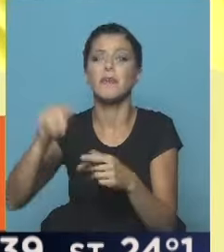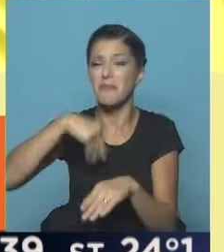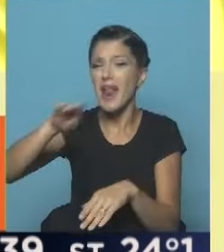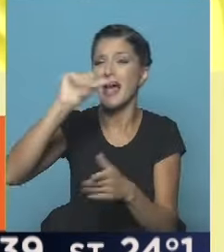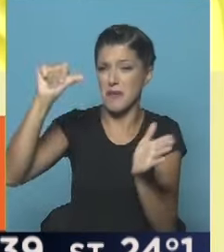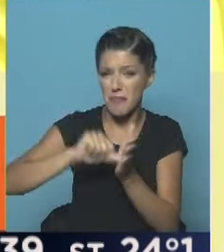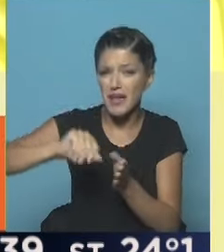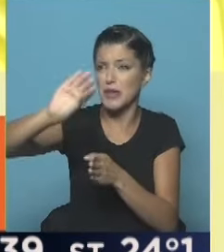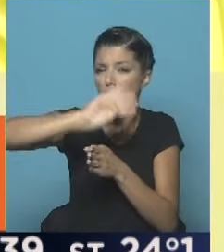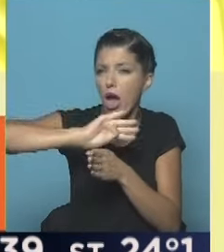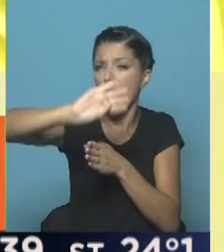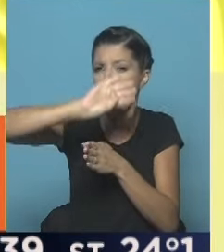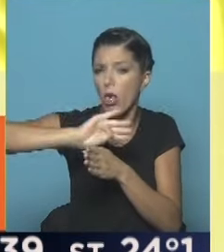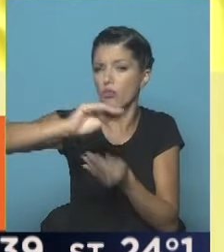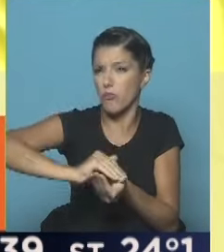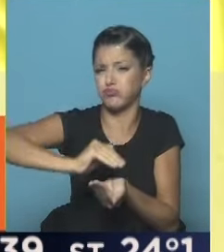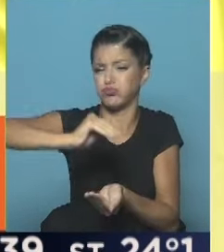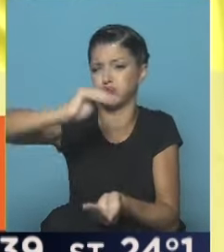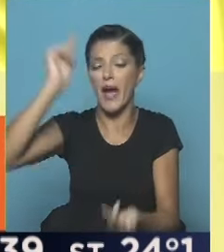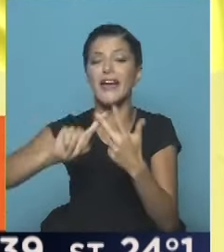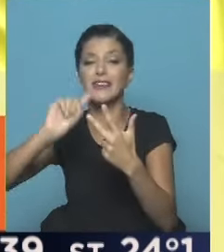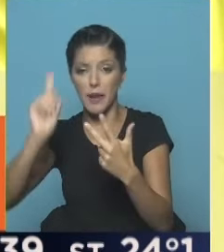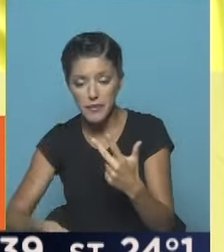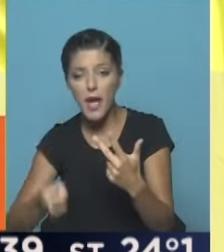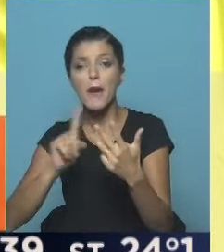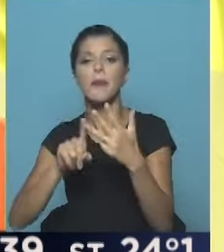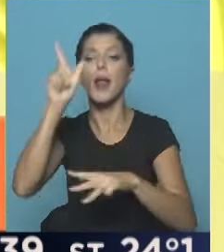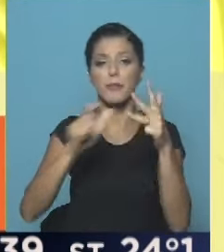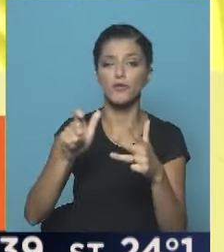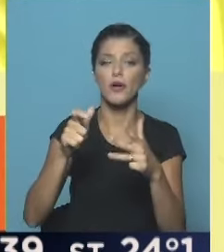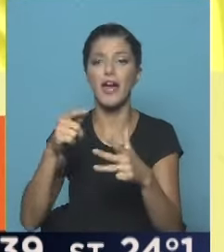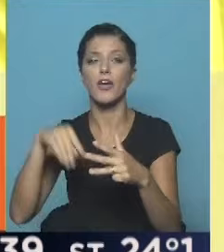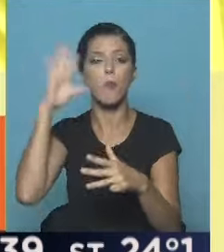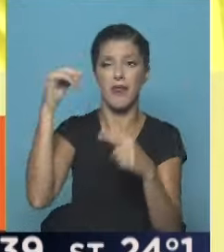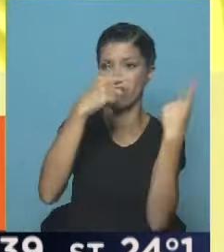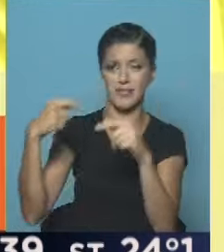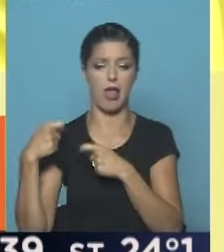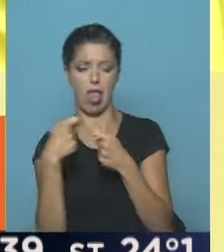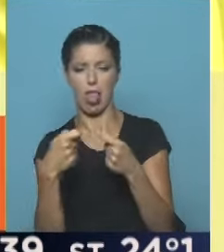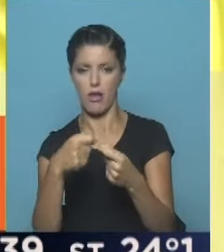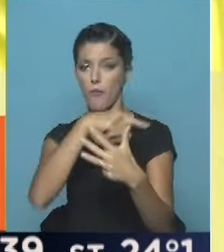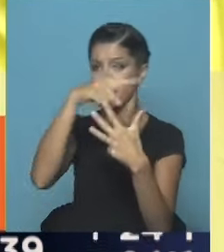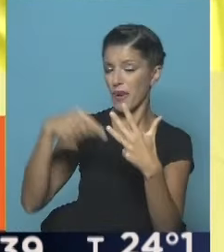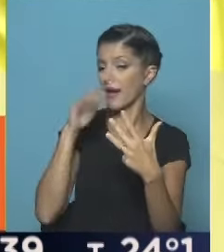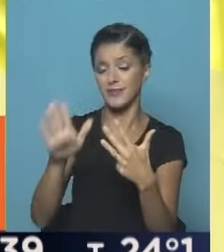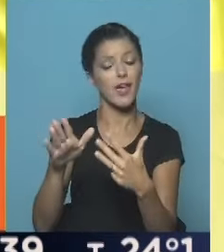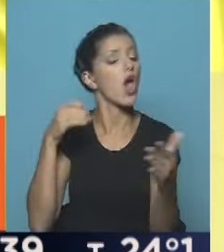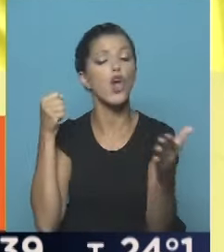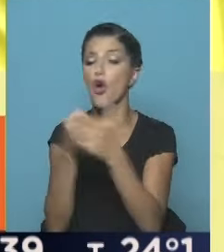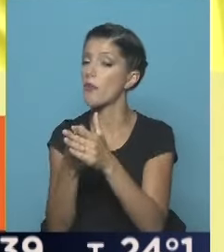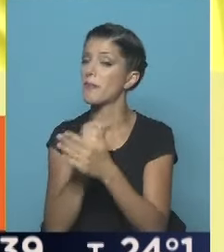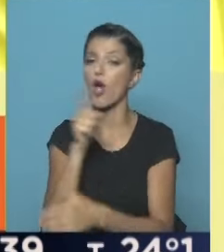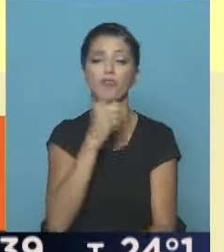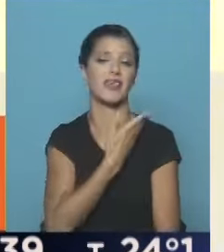como le dé la gana y para perseguir a los venezolanos como le dé la gana. Es un golpe de Estado con todas